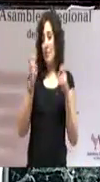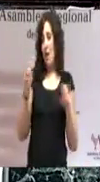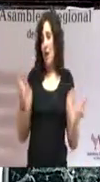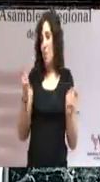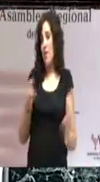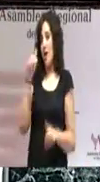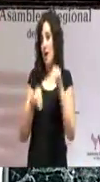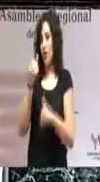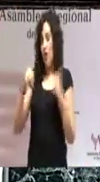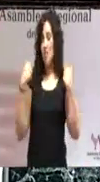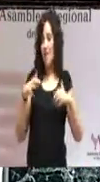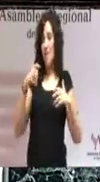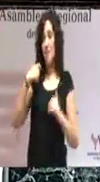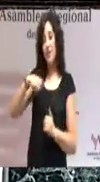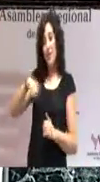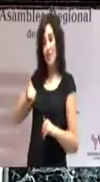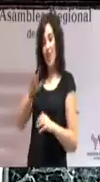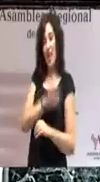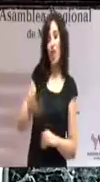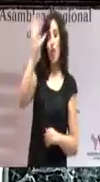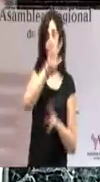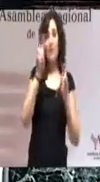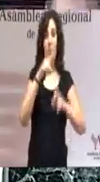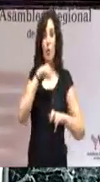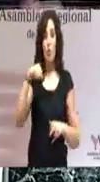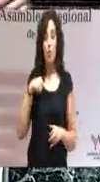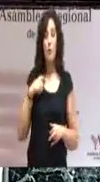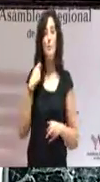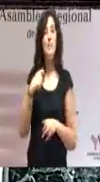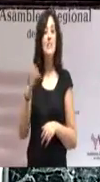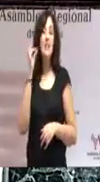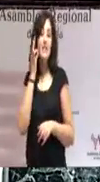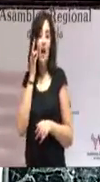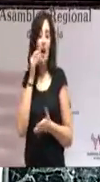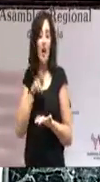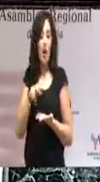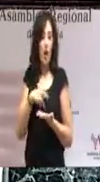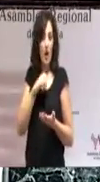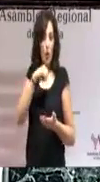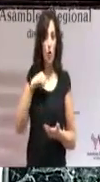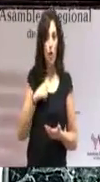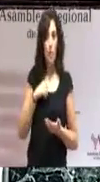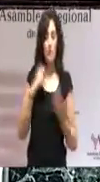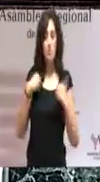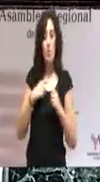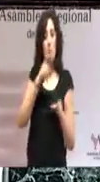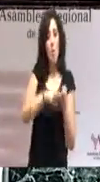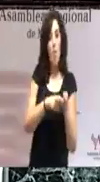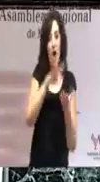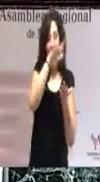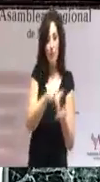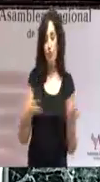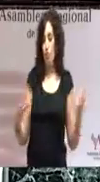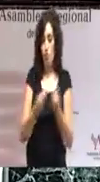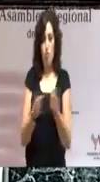electoral en donde el presidente nacional de los autónomos, la presidenta regional de los autónomos, participan en un acto